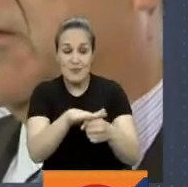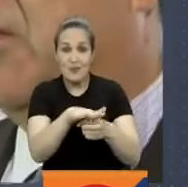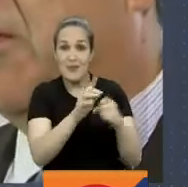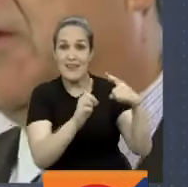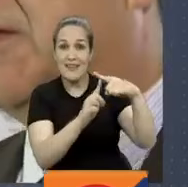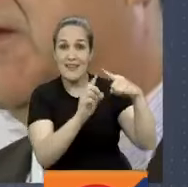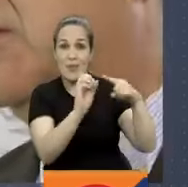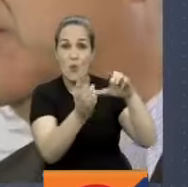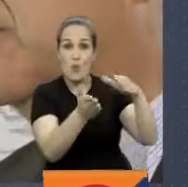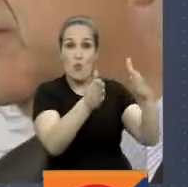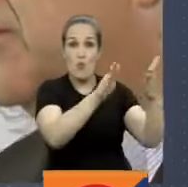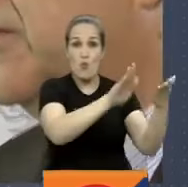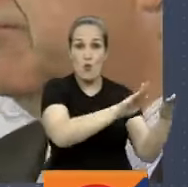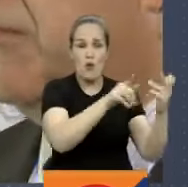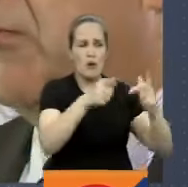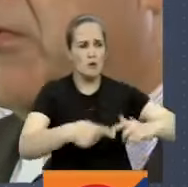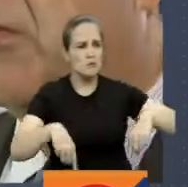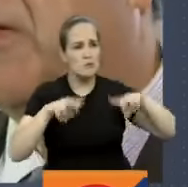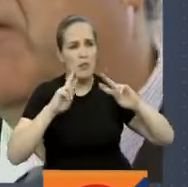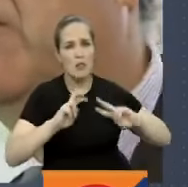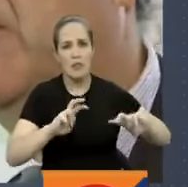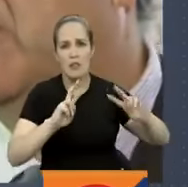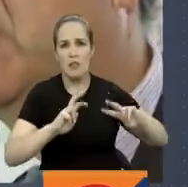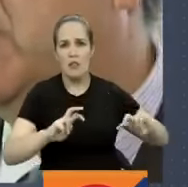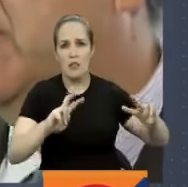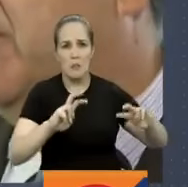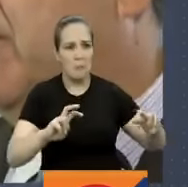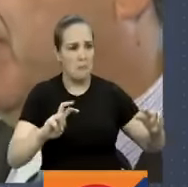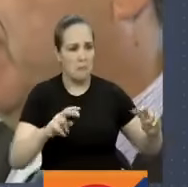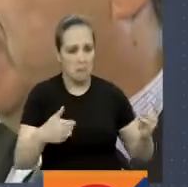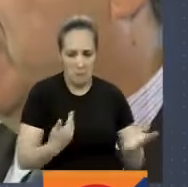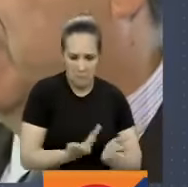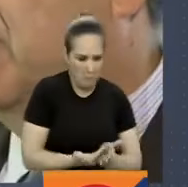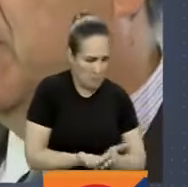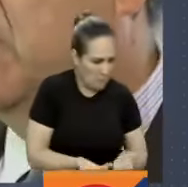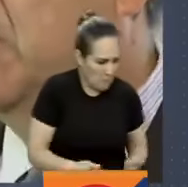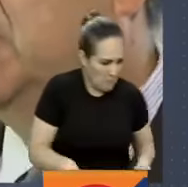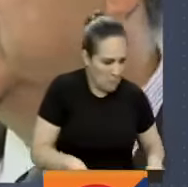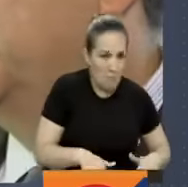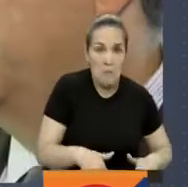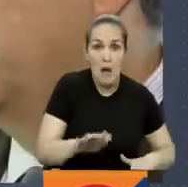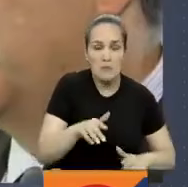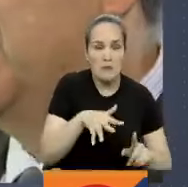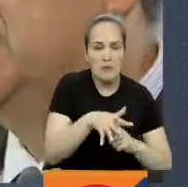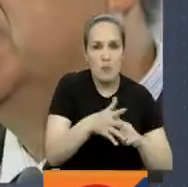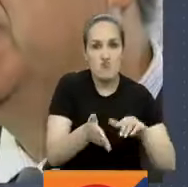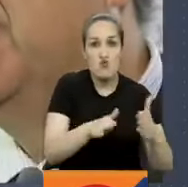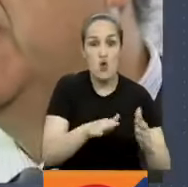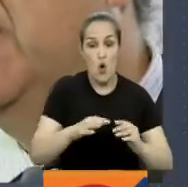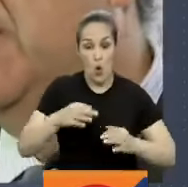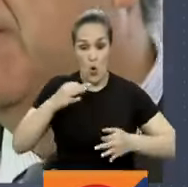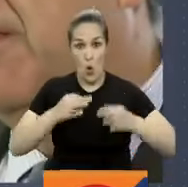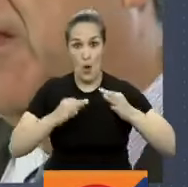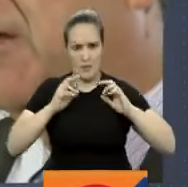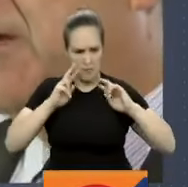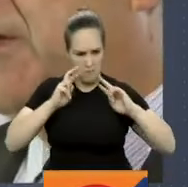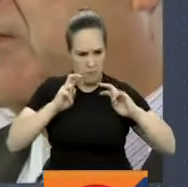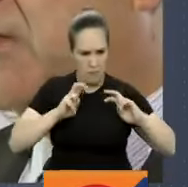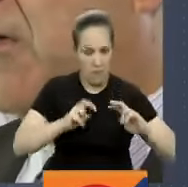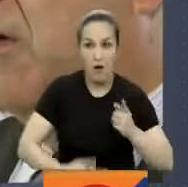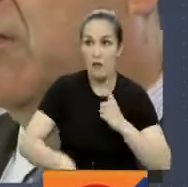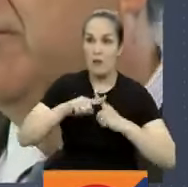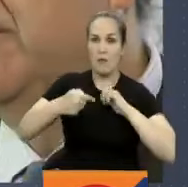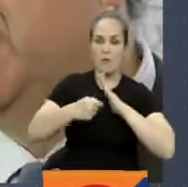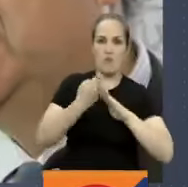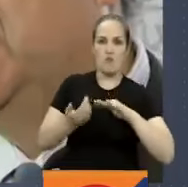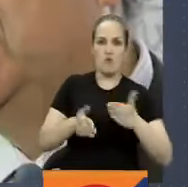mientras estuvo avanzando, pues lo único que trajo fue más muerte de los jueces que fueron capaces de hacer bien